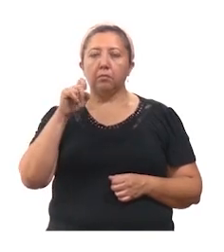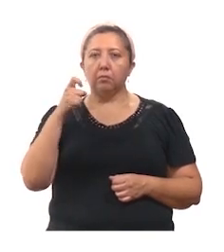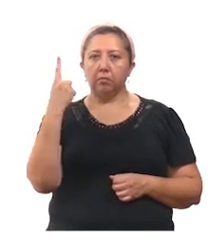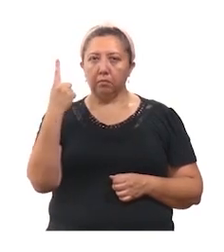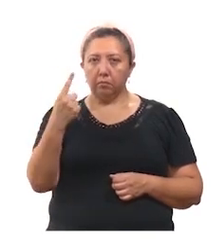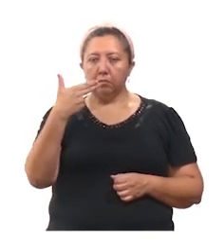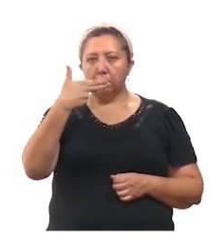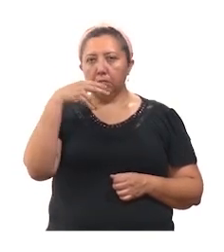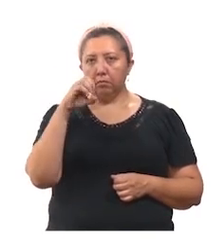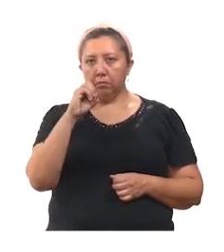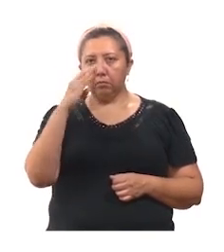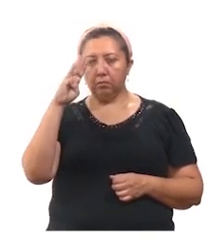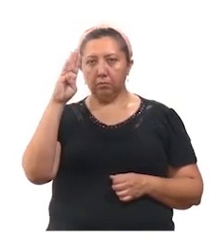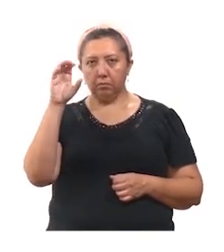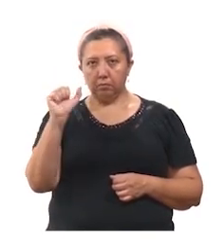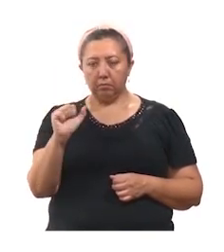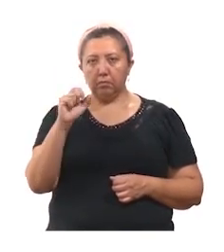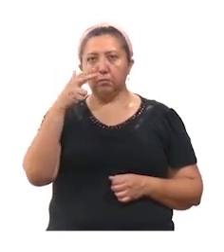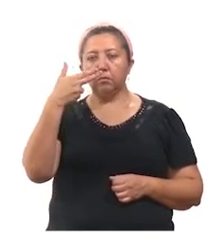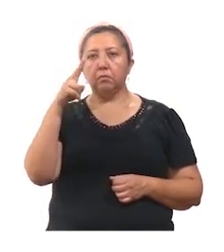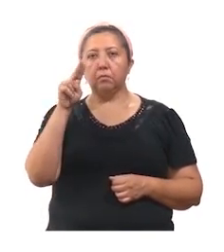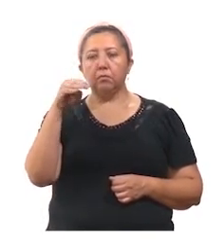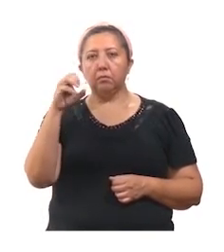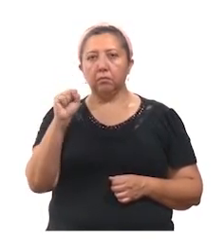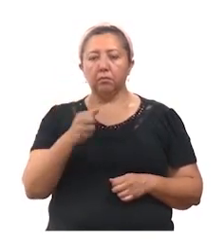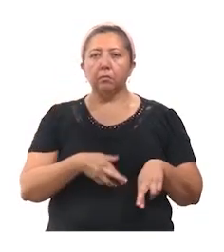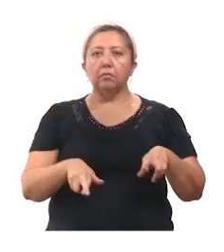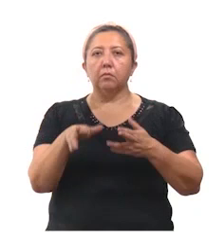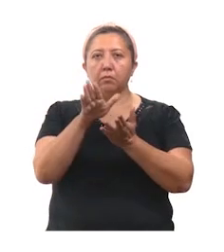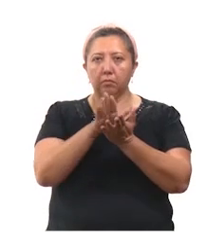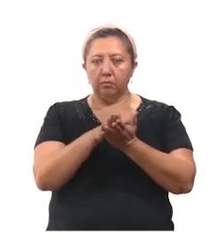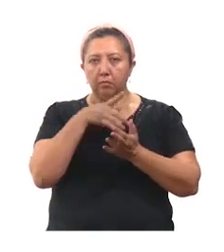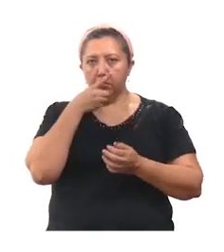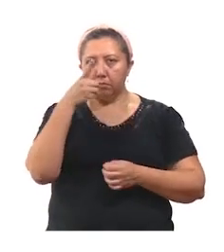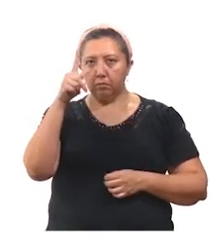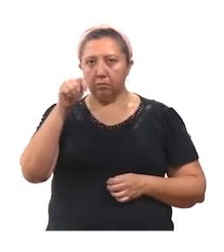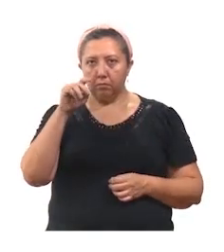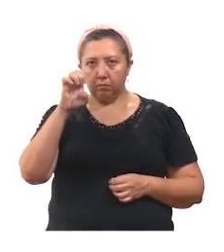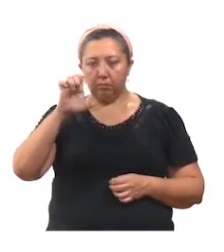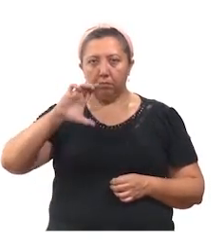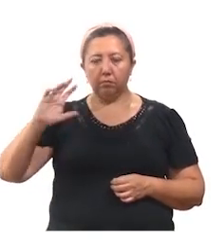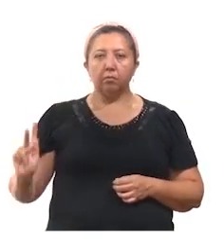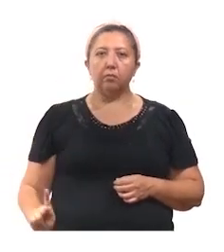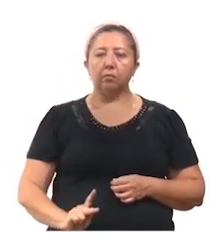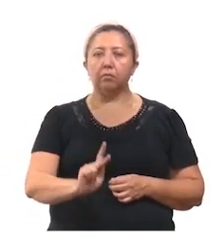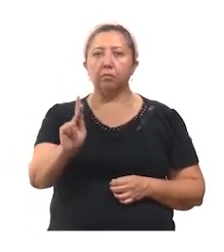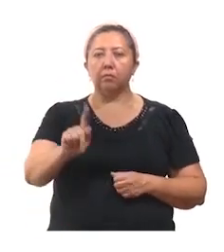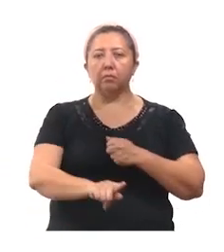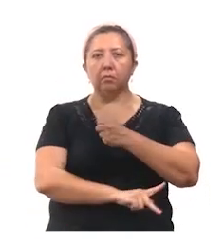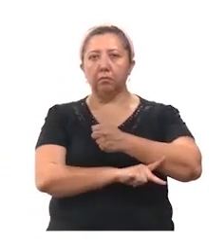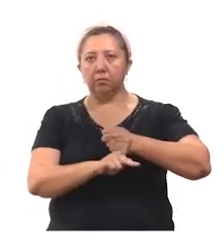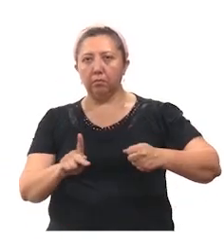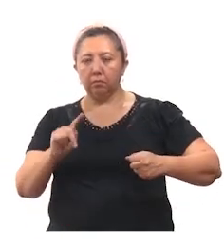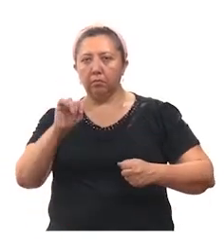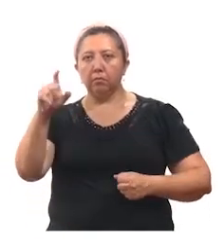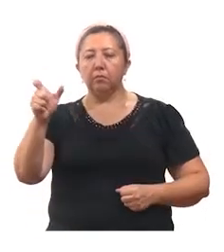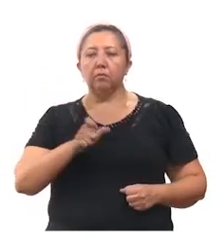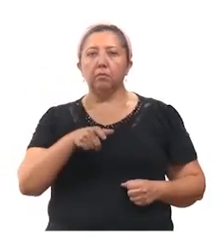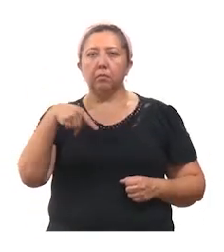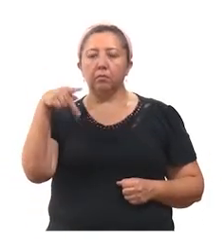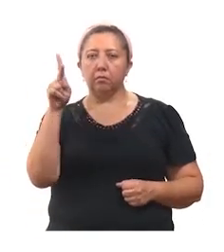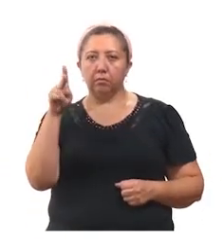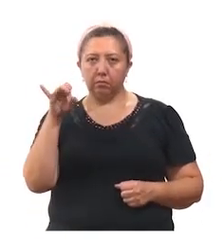1 en Jocabá, Jují, Junucmá, Río Lagartos, Telchac Pueblo, Telchac Puerto,